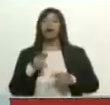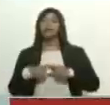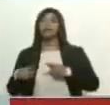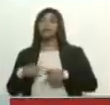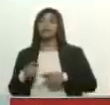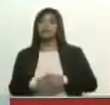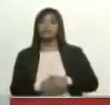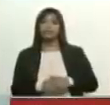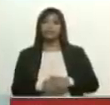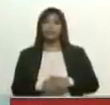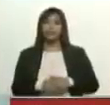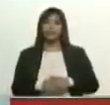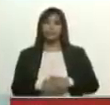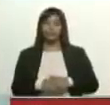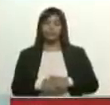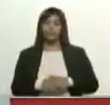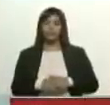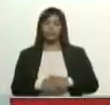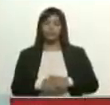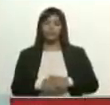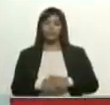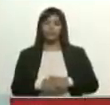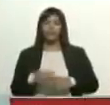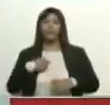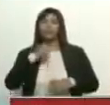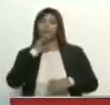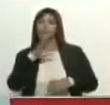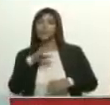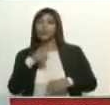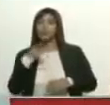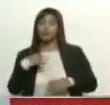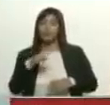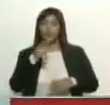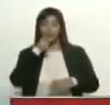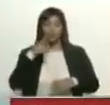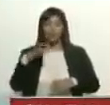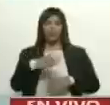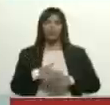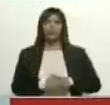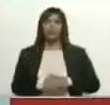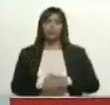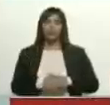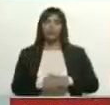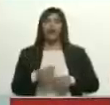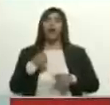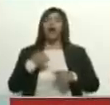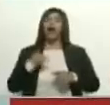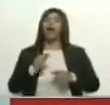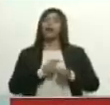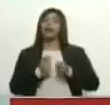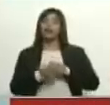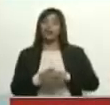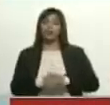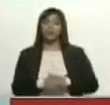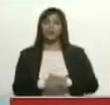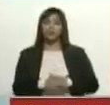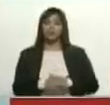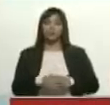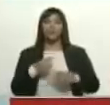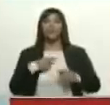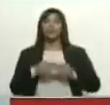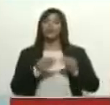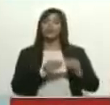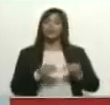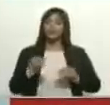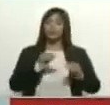variaciones del enemigo histórico que ha tenido nuestro pueblo, hay mutaciones para,